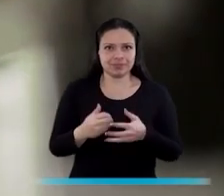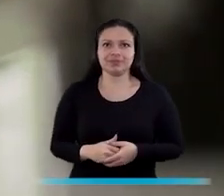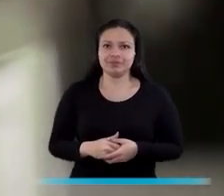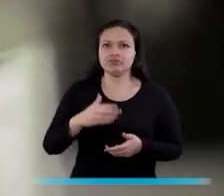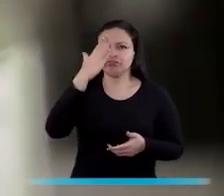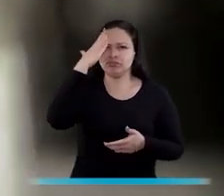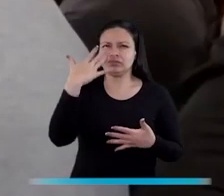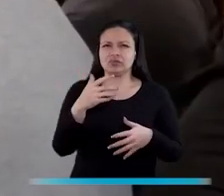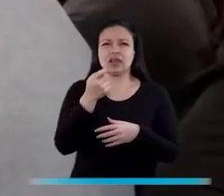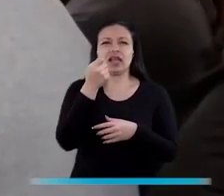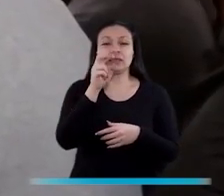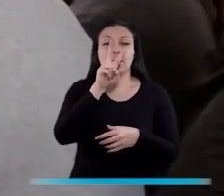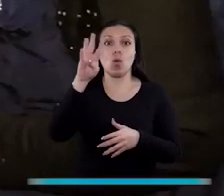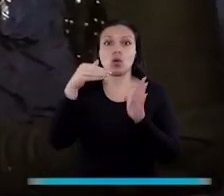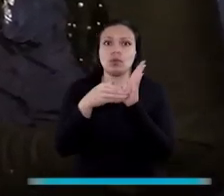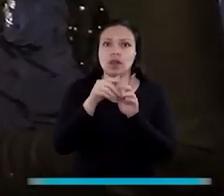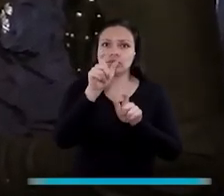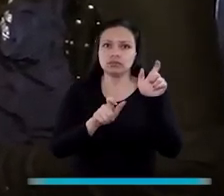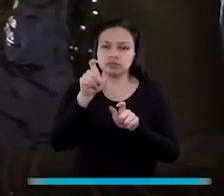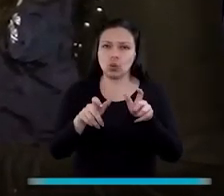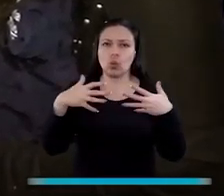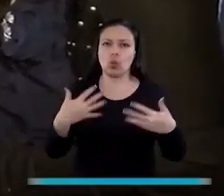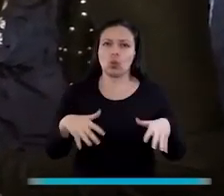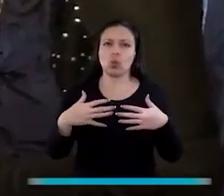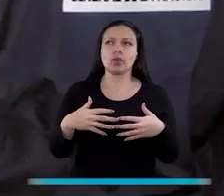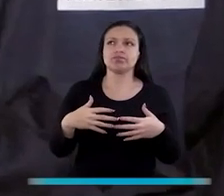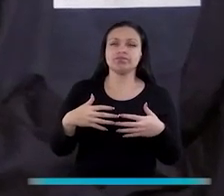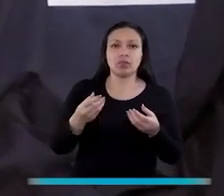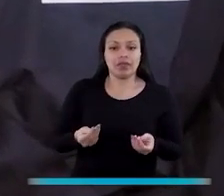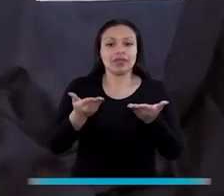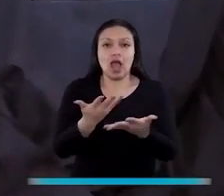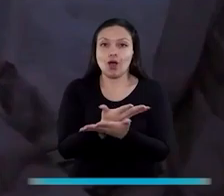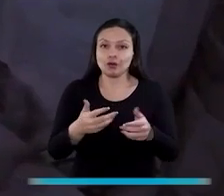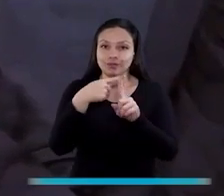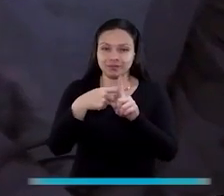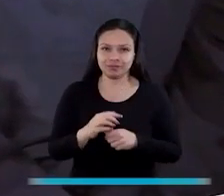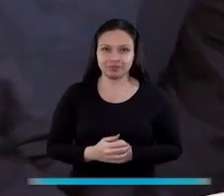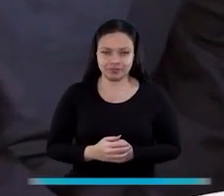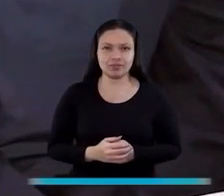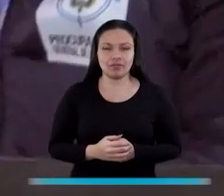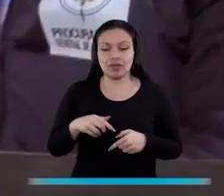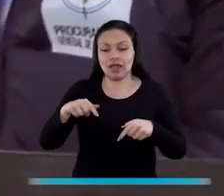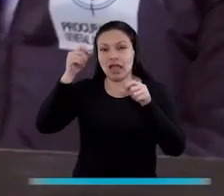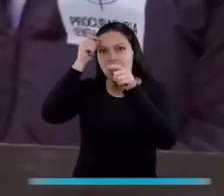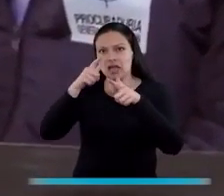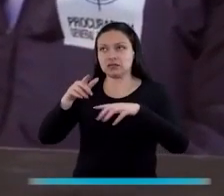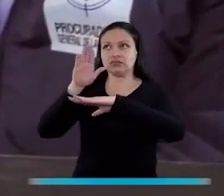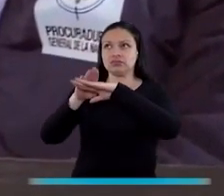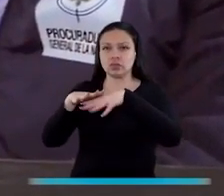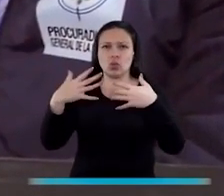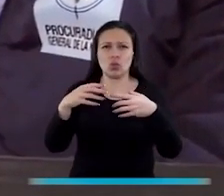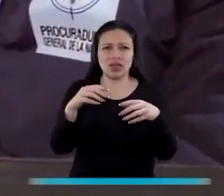a las personas que no tenían por qué estar en la cárcel en esta coyuntura, dan cuenta ya de cerca de 24.000 personas que han sido objeto de